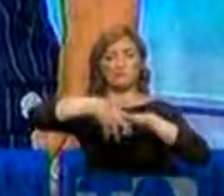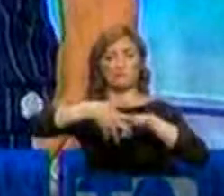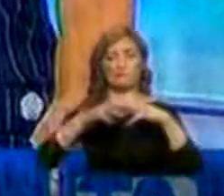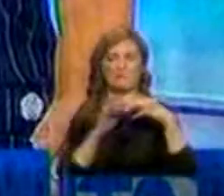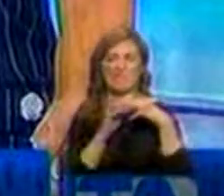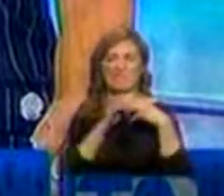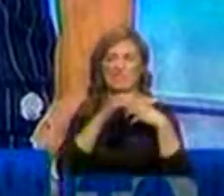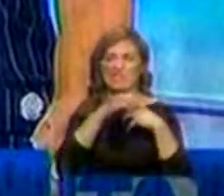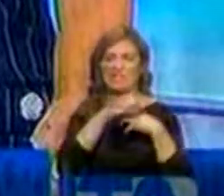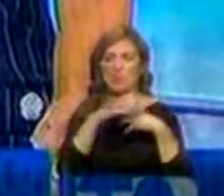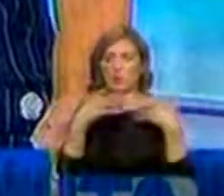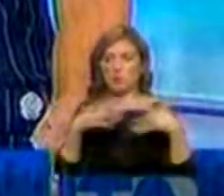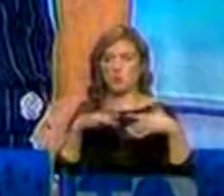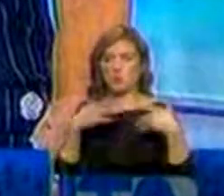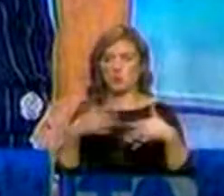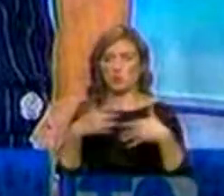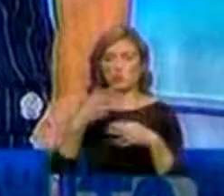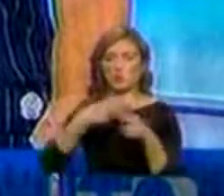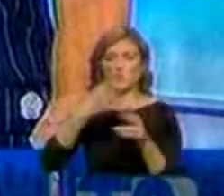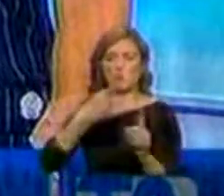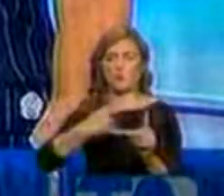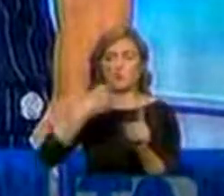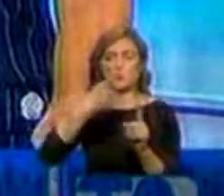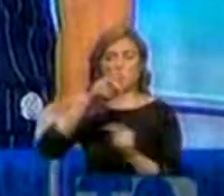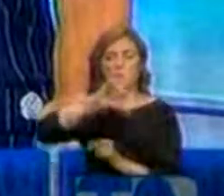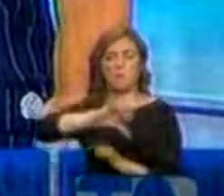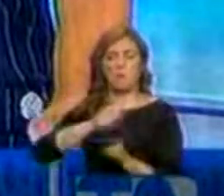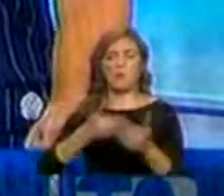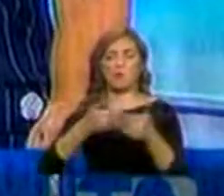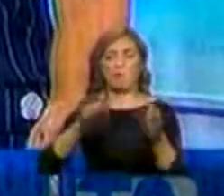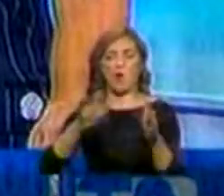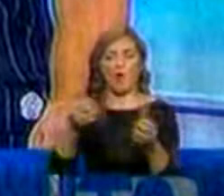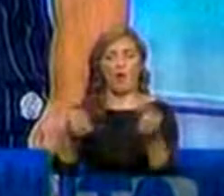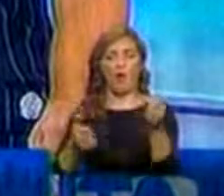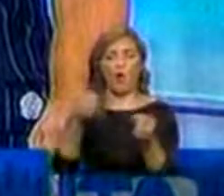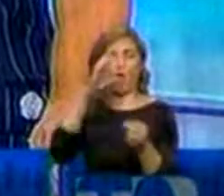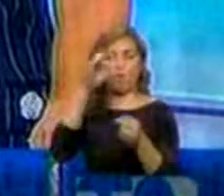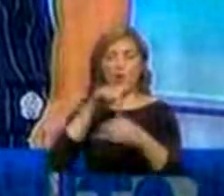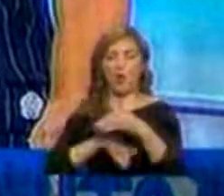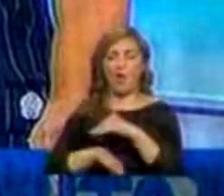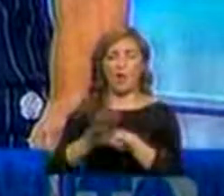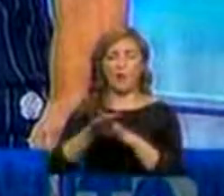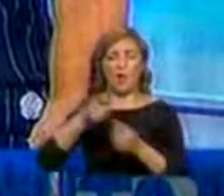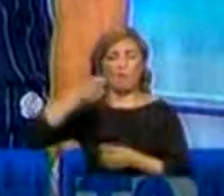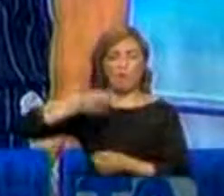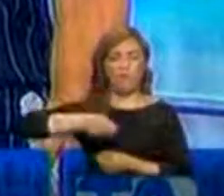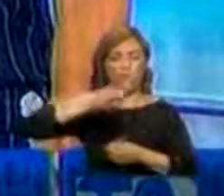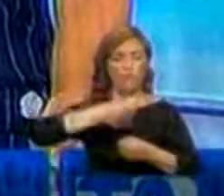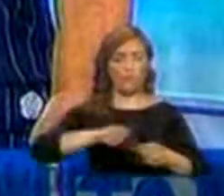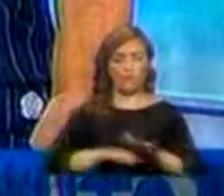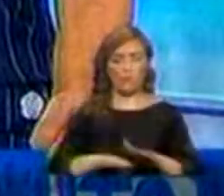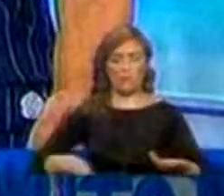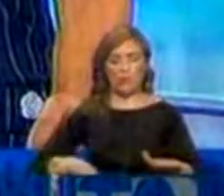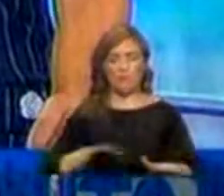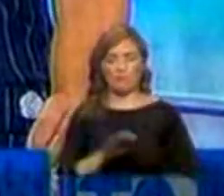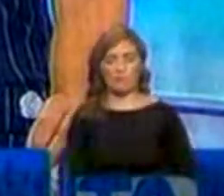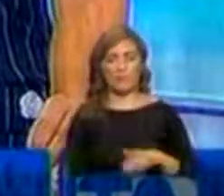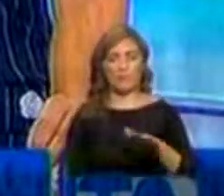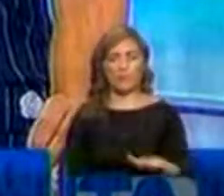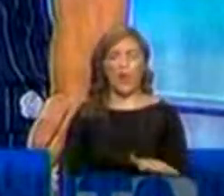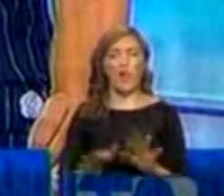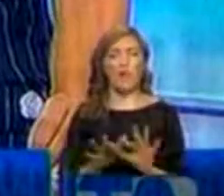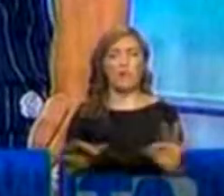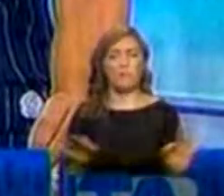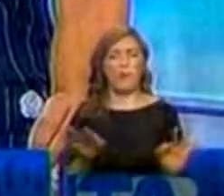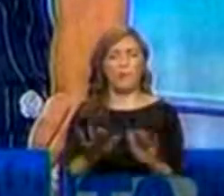de Panamá. Los vehículos procedentes de Colombia son fumigados. Asimismo, se colocaron alfombras con amonio cuaternario que limpian el calzado de